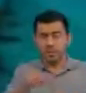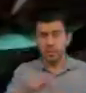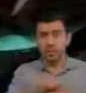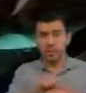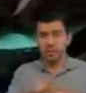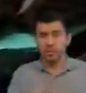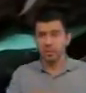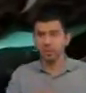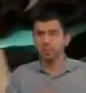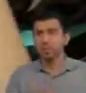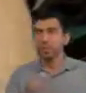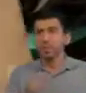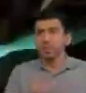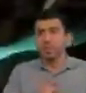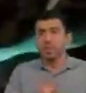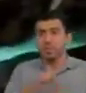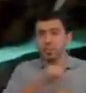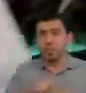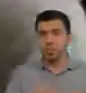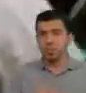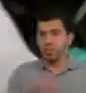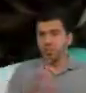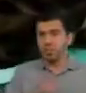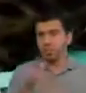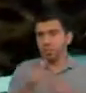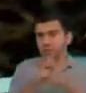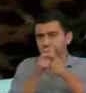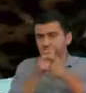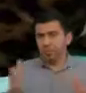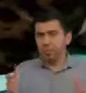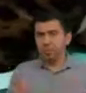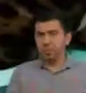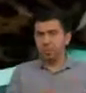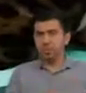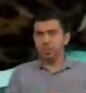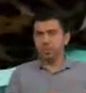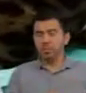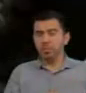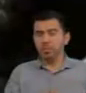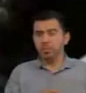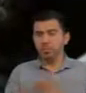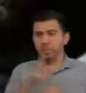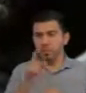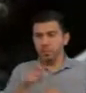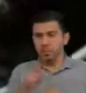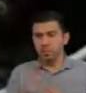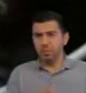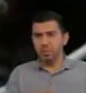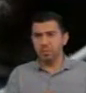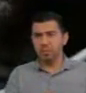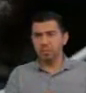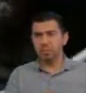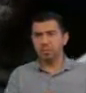una cirugía inmediata, el gran felino deberá someterse a valoraciones por unas 8 semanas en la Reserva Natural de